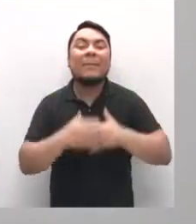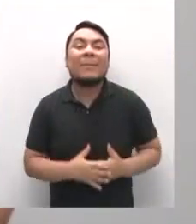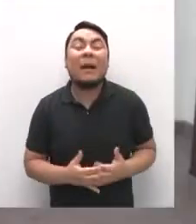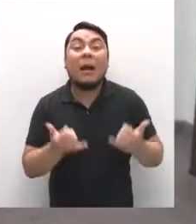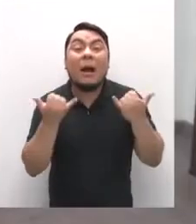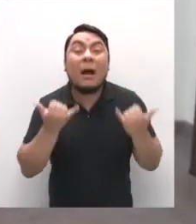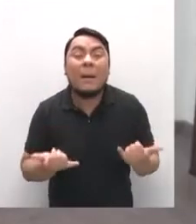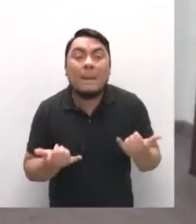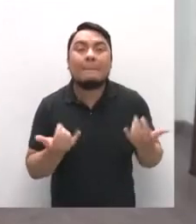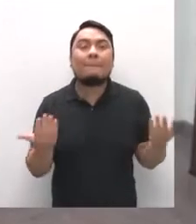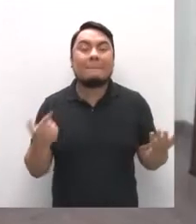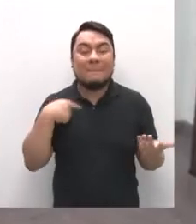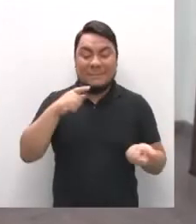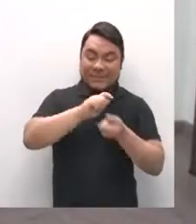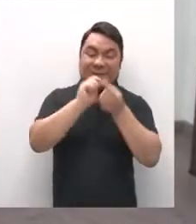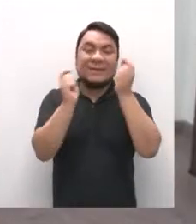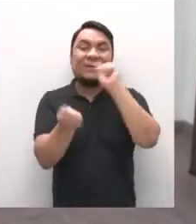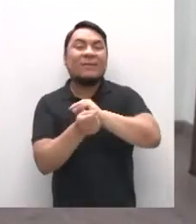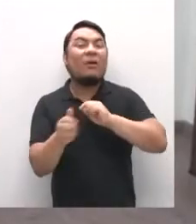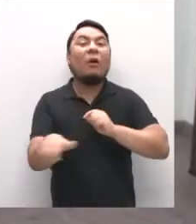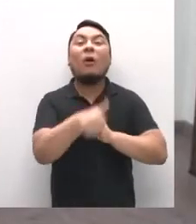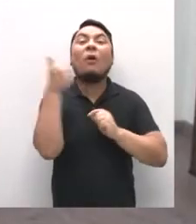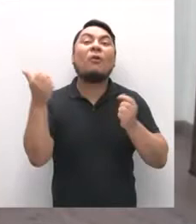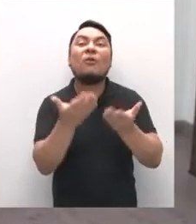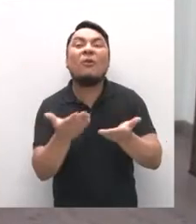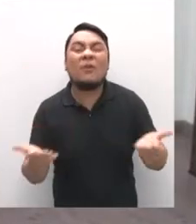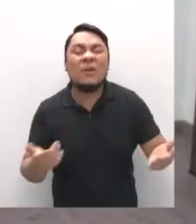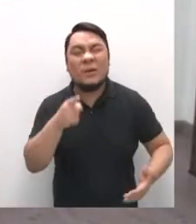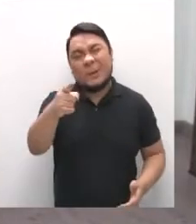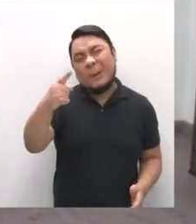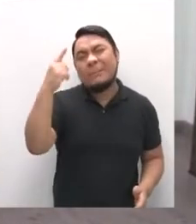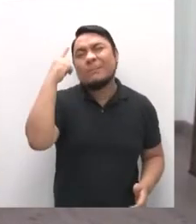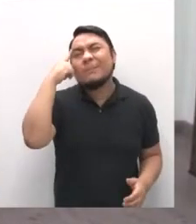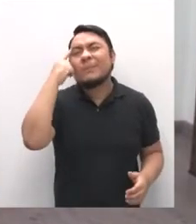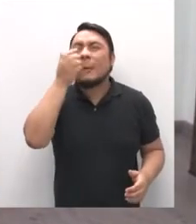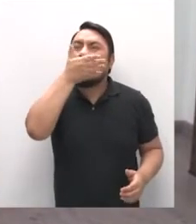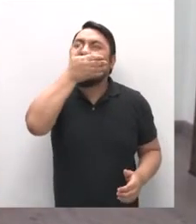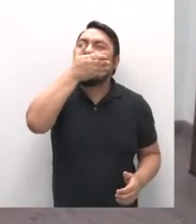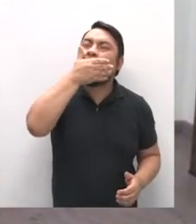ahora vamos a transformarnos en otra cosa. ¿Qué les parece?